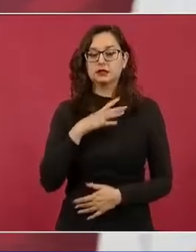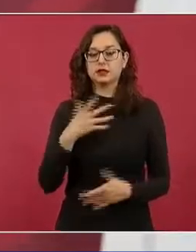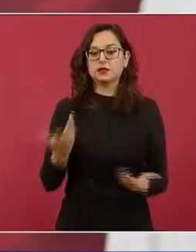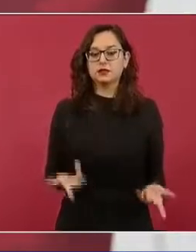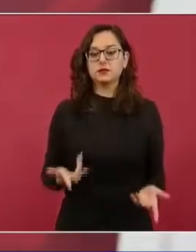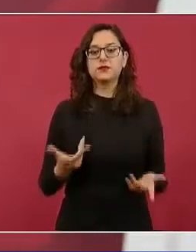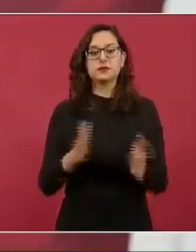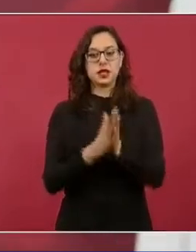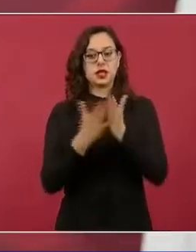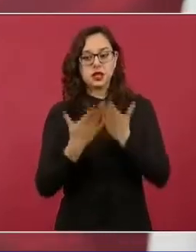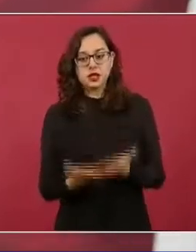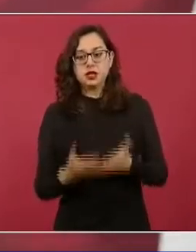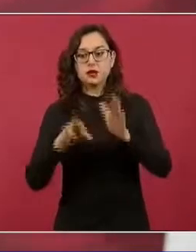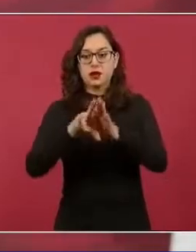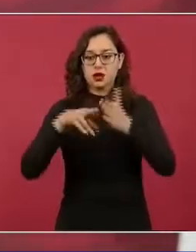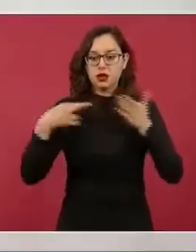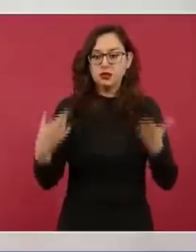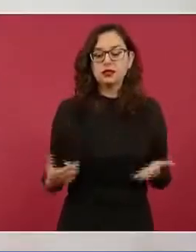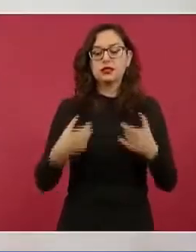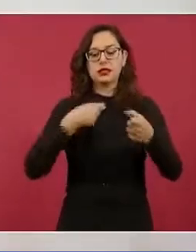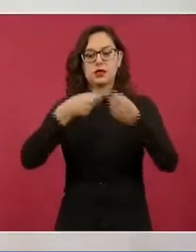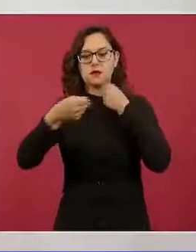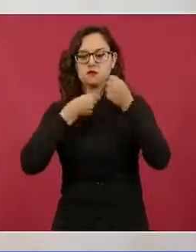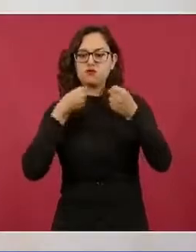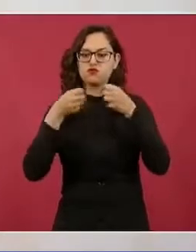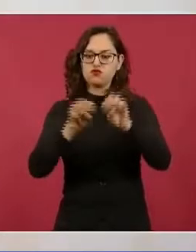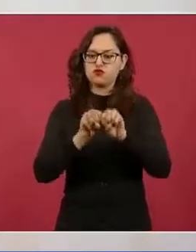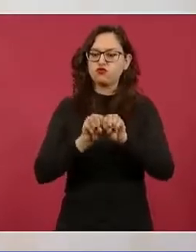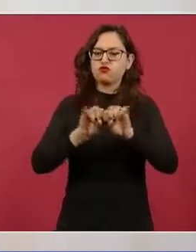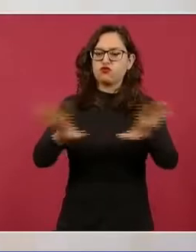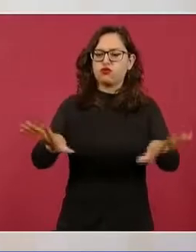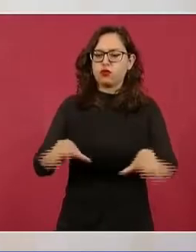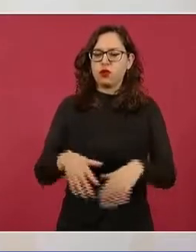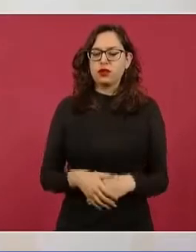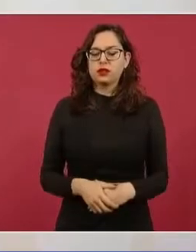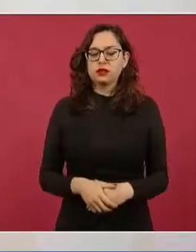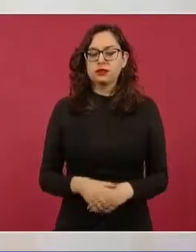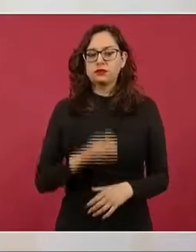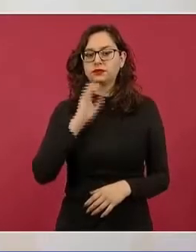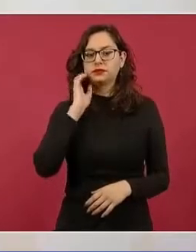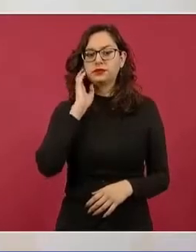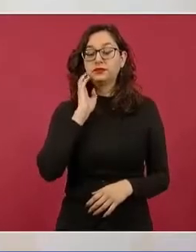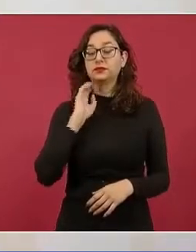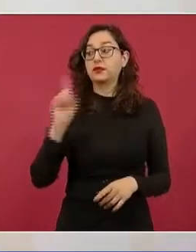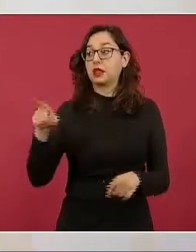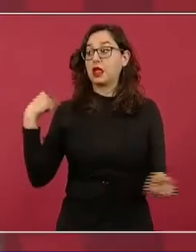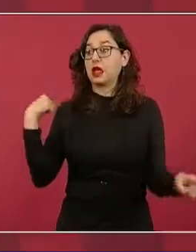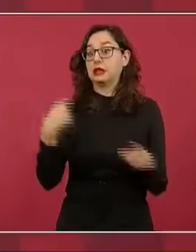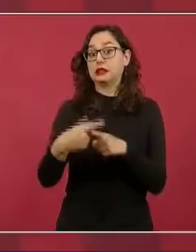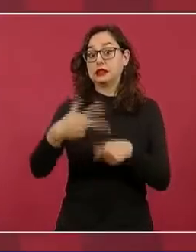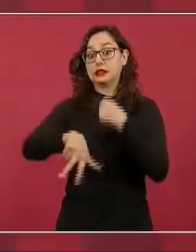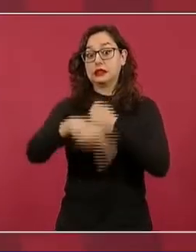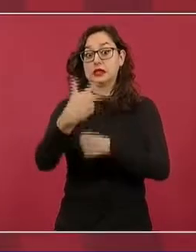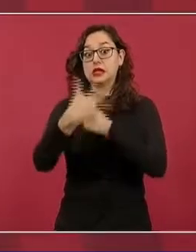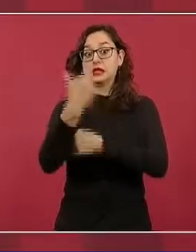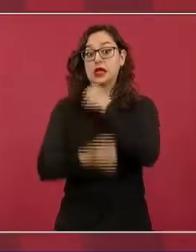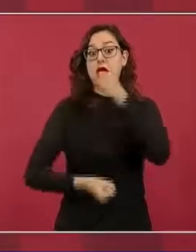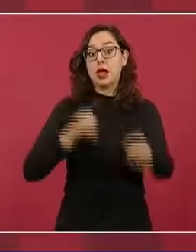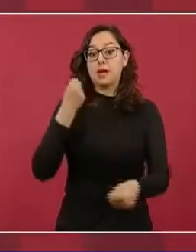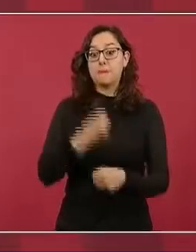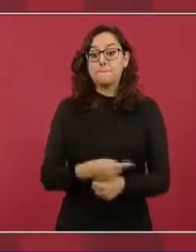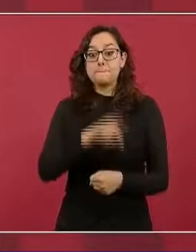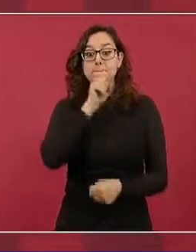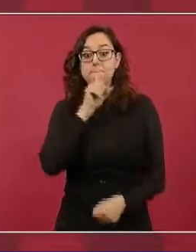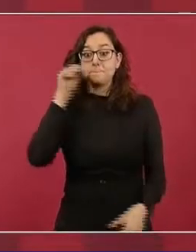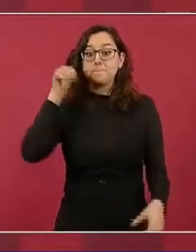revistas o reportajes. O sea, no es una cosa así de que en 13 años no se sabía nada. ¿Y por qué